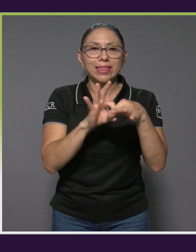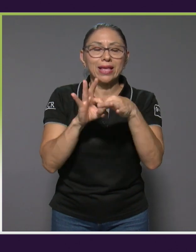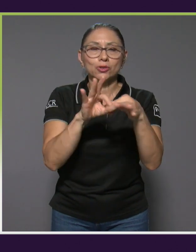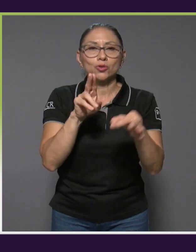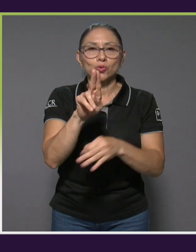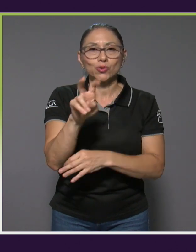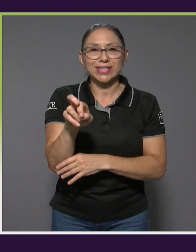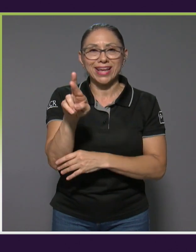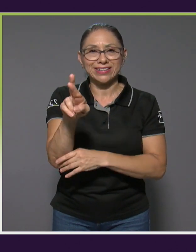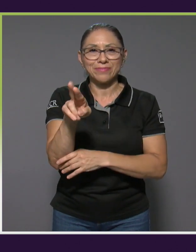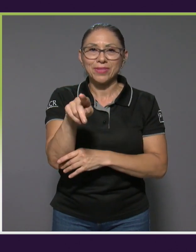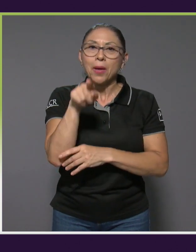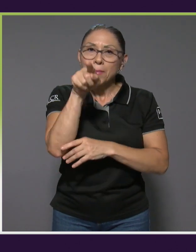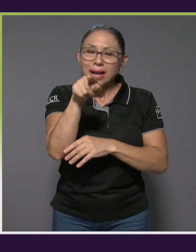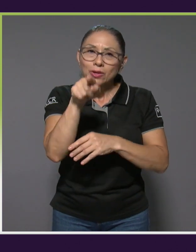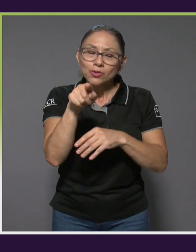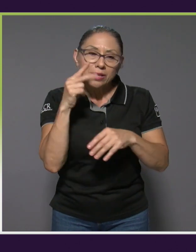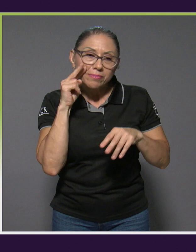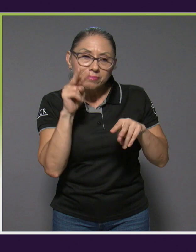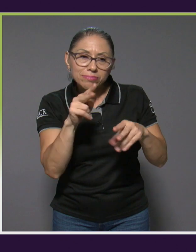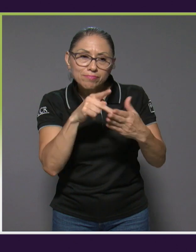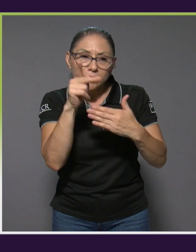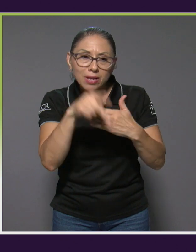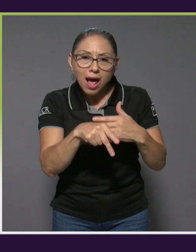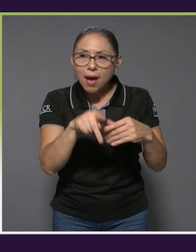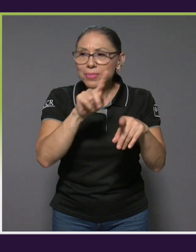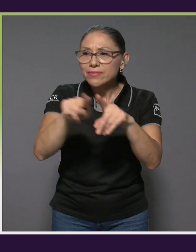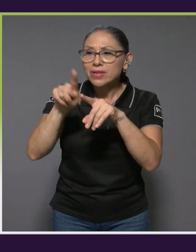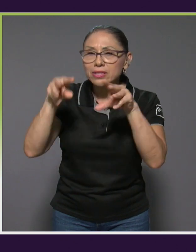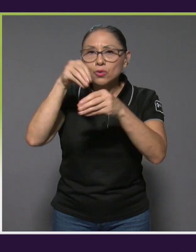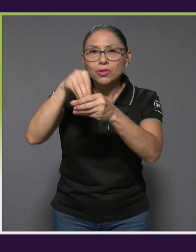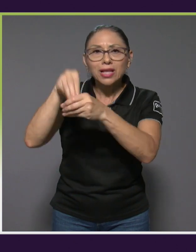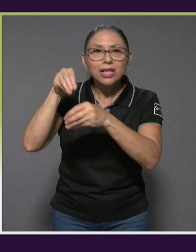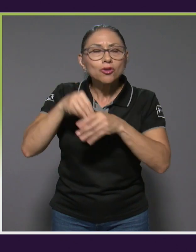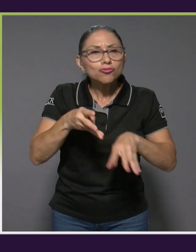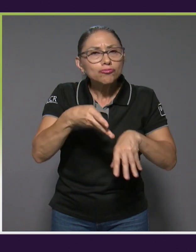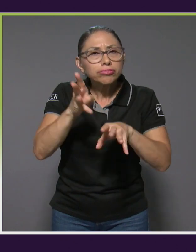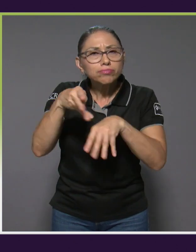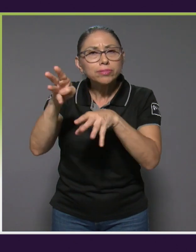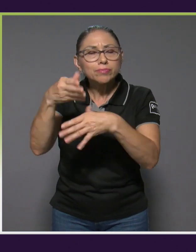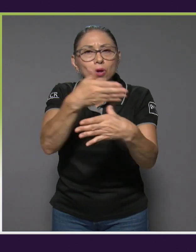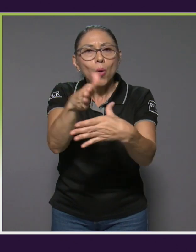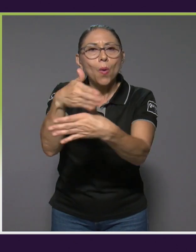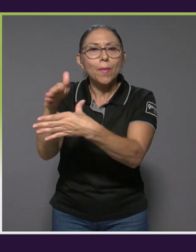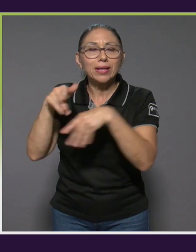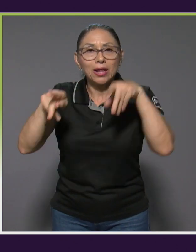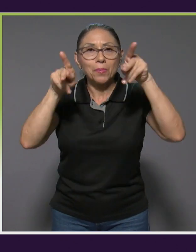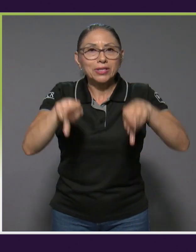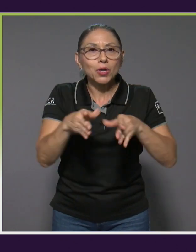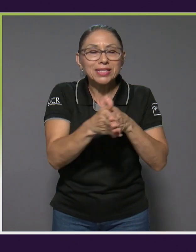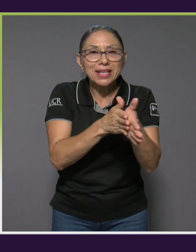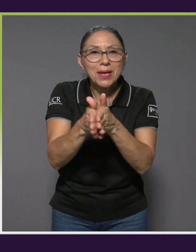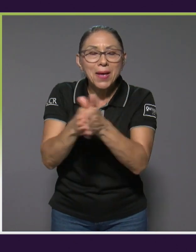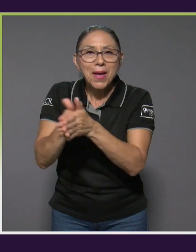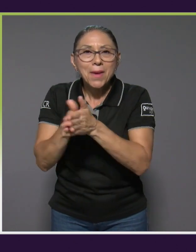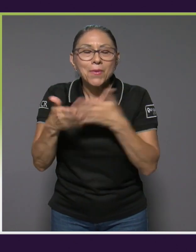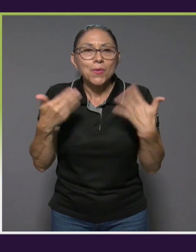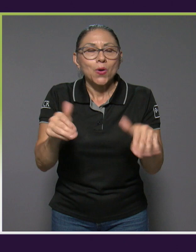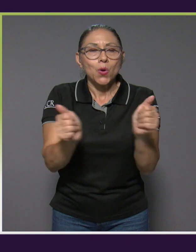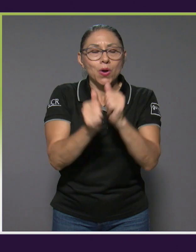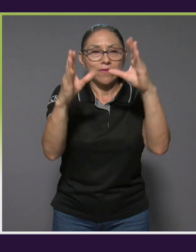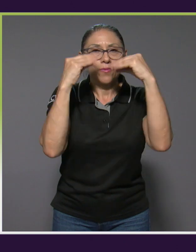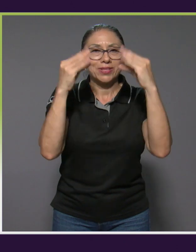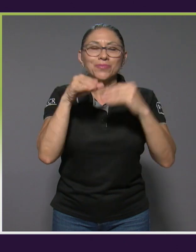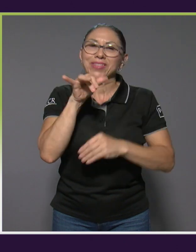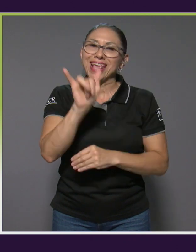que usted comparta estos contenidos con otras personas que usted sabe que le pueden ser de mucha utilidad de estas informaciones, y así seramos una